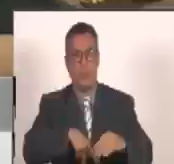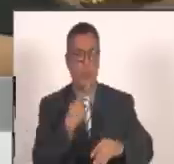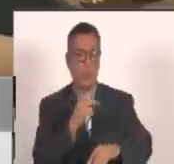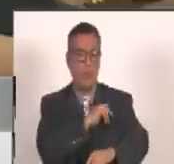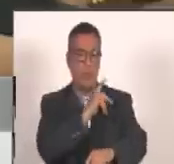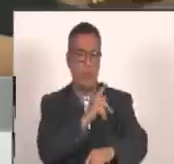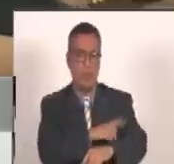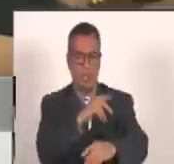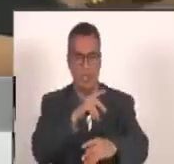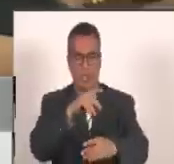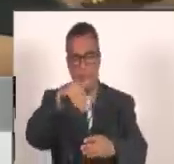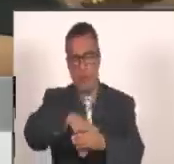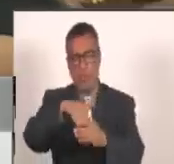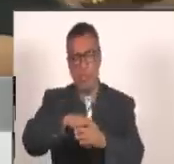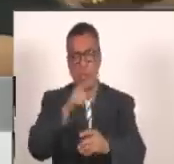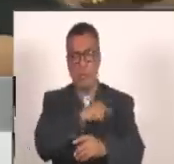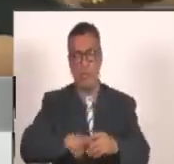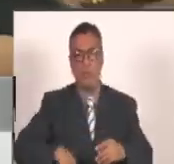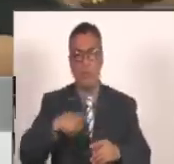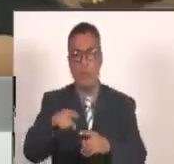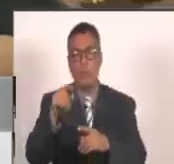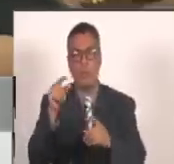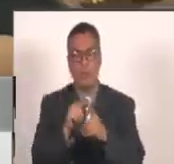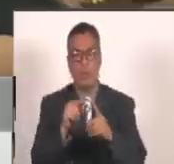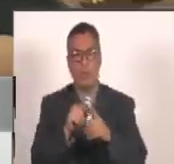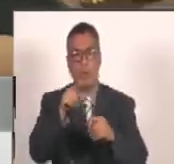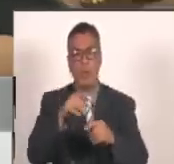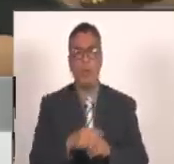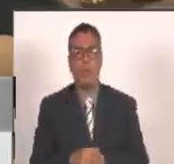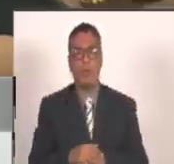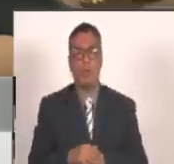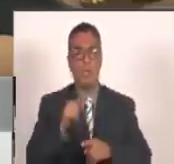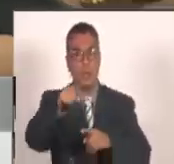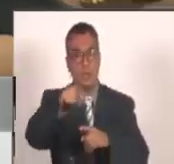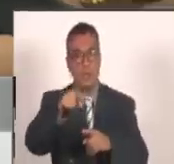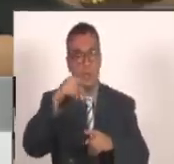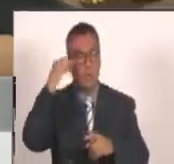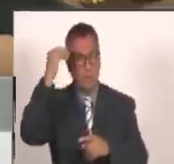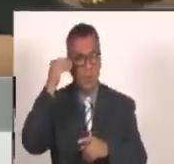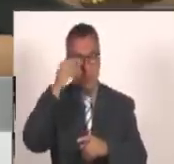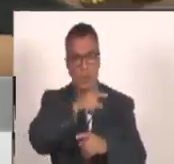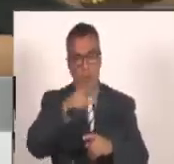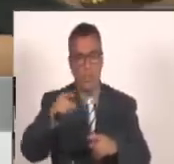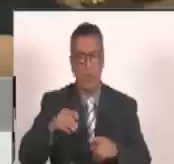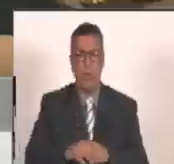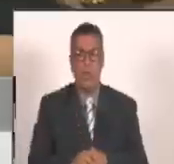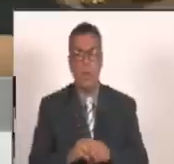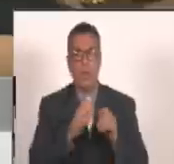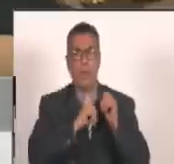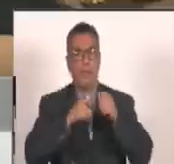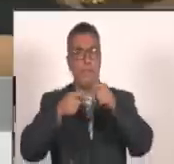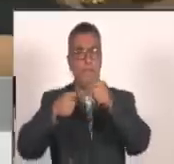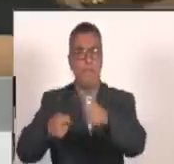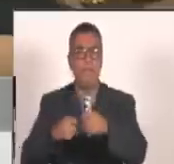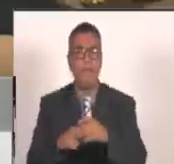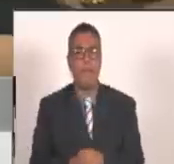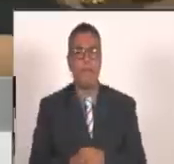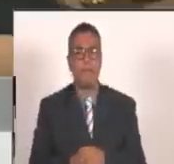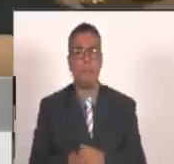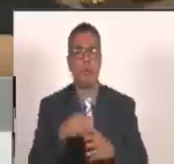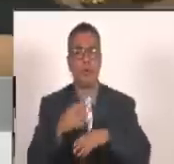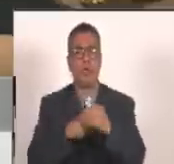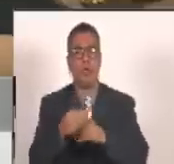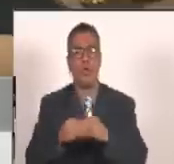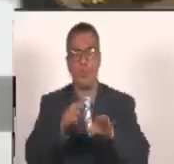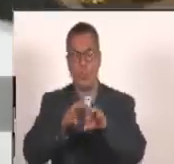Electoral. Seguidamente, el presidente tomó el derecho de palabra para someter a consideración la designación de